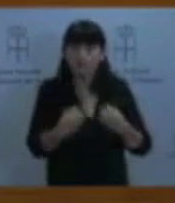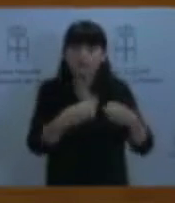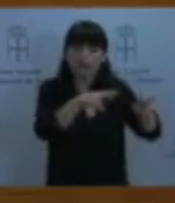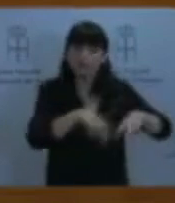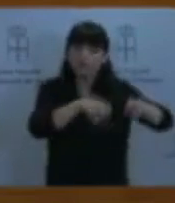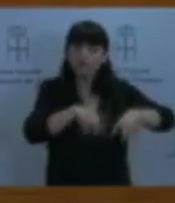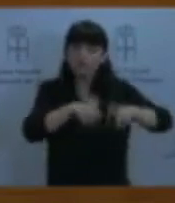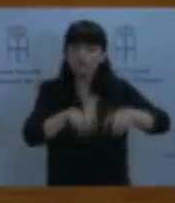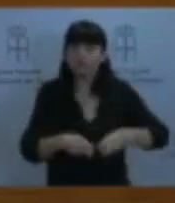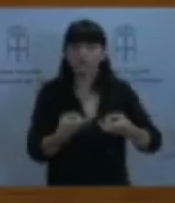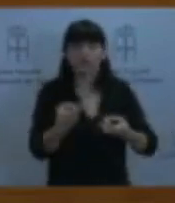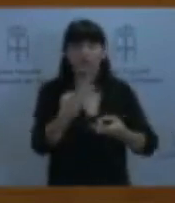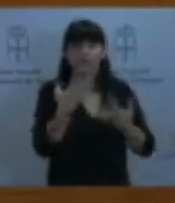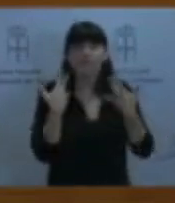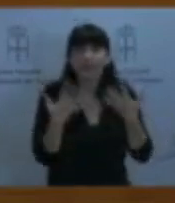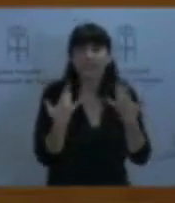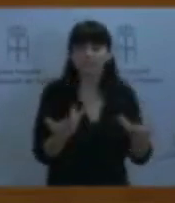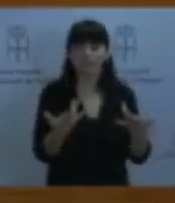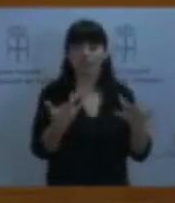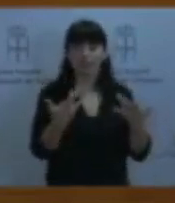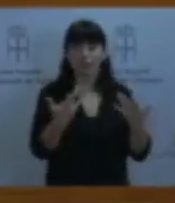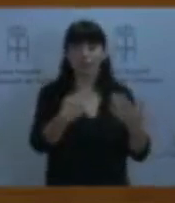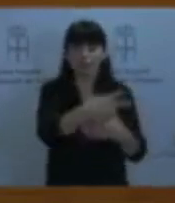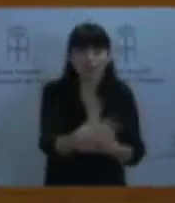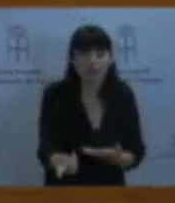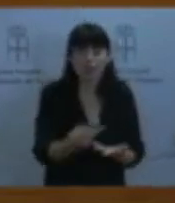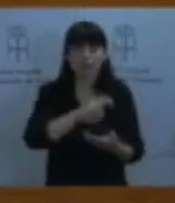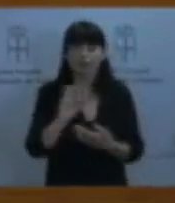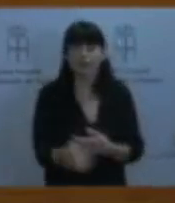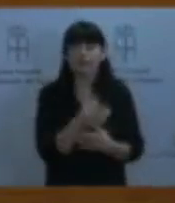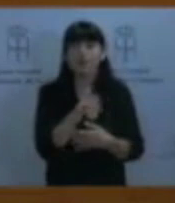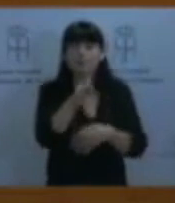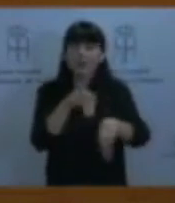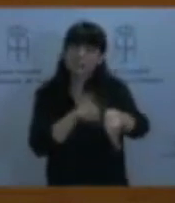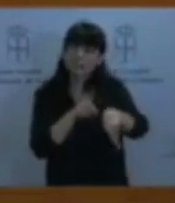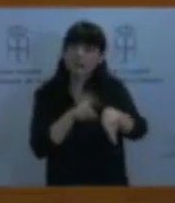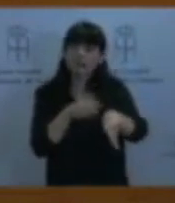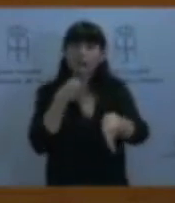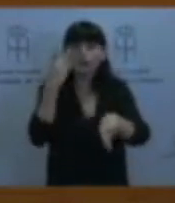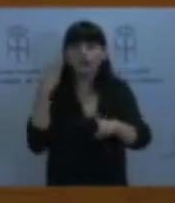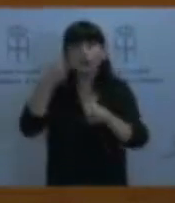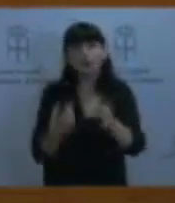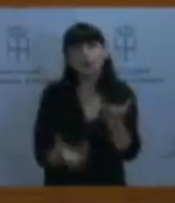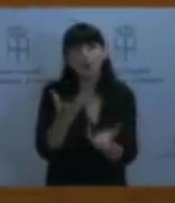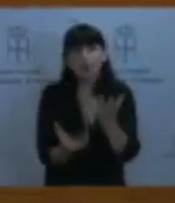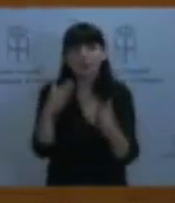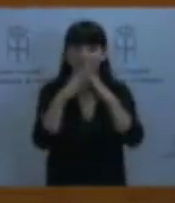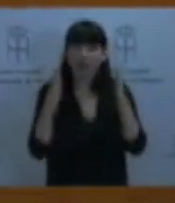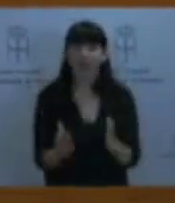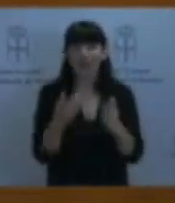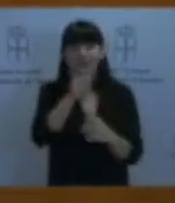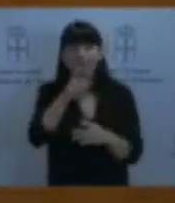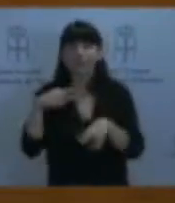los frescos, los de cercanía, y tiempo para cocinar y comer en casa, pues se podría mejorar la salud a pesar de las presiones de los